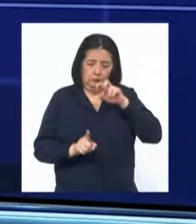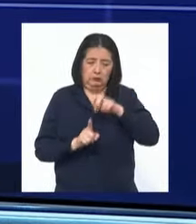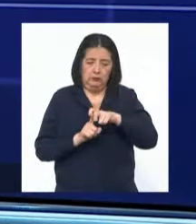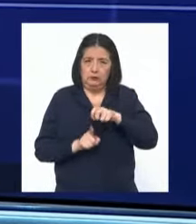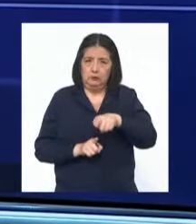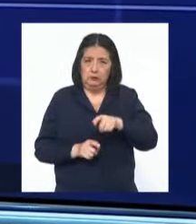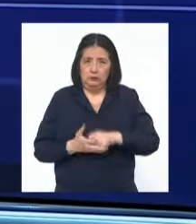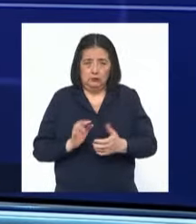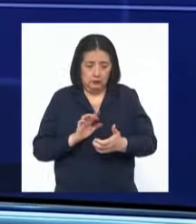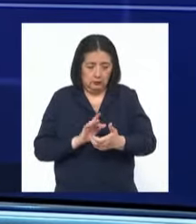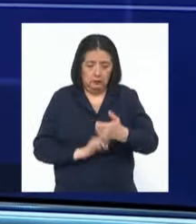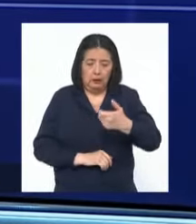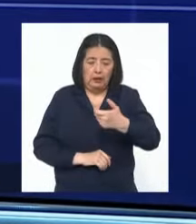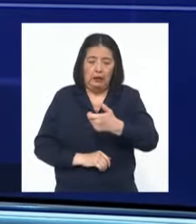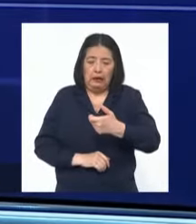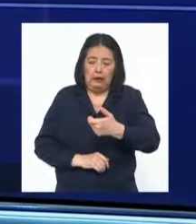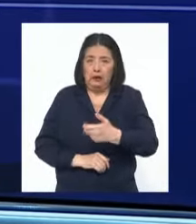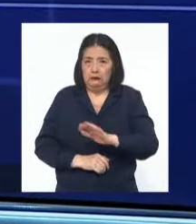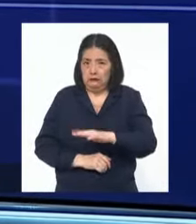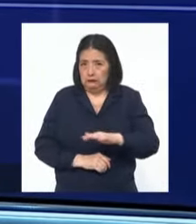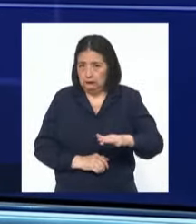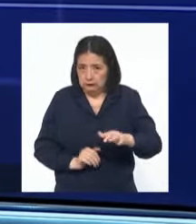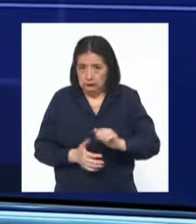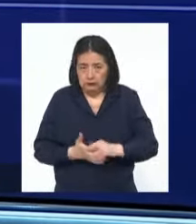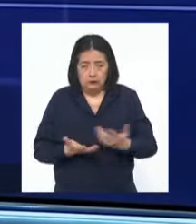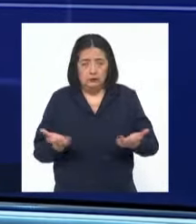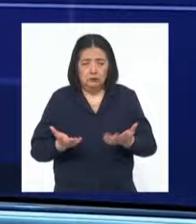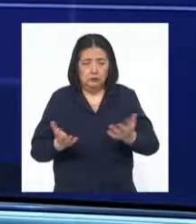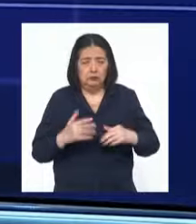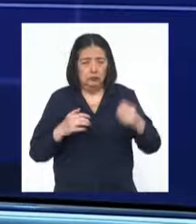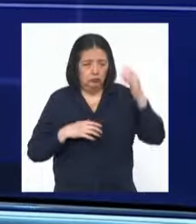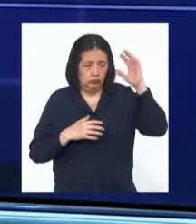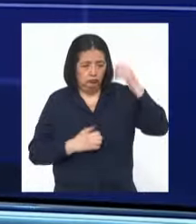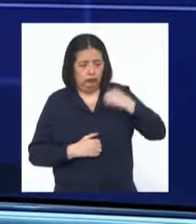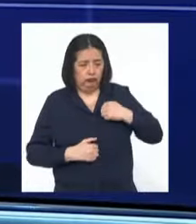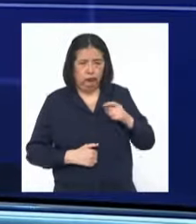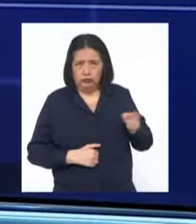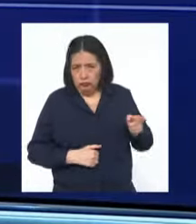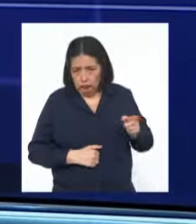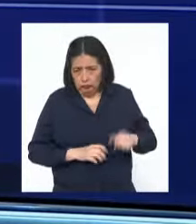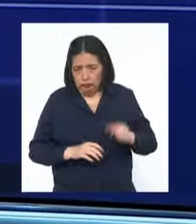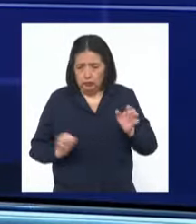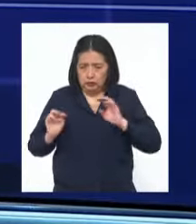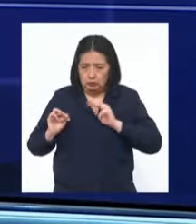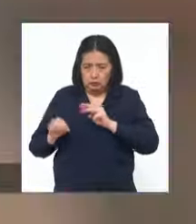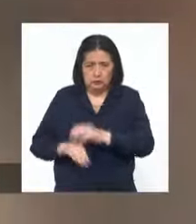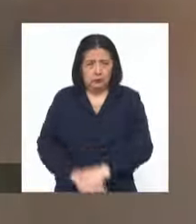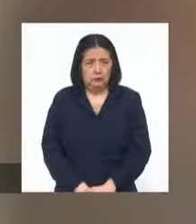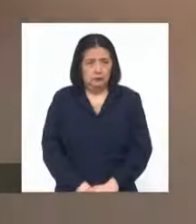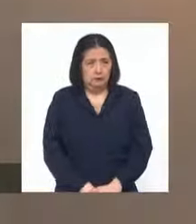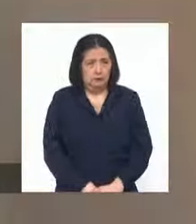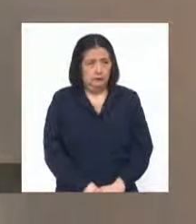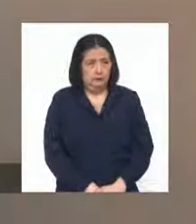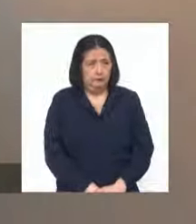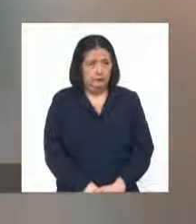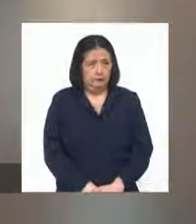cuando estaba grabando a los menores de edad que estaban en las duchas de esta concurrida playa.